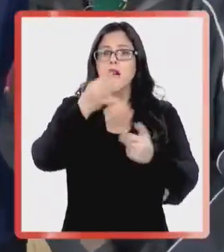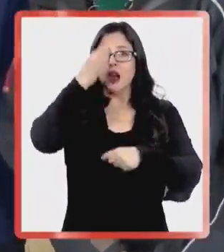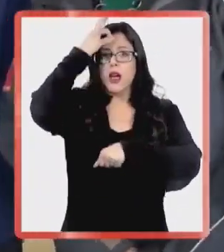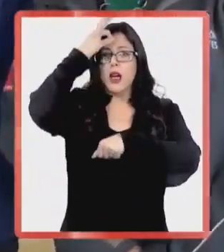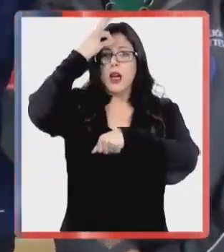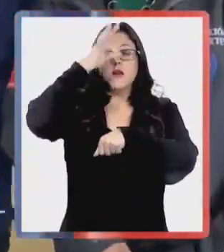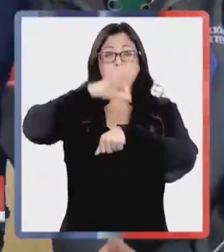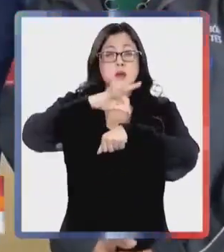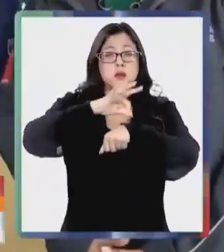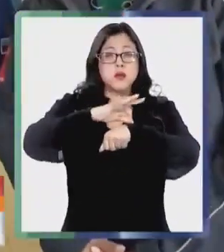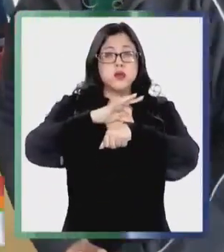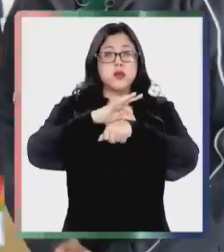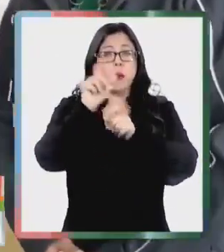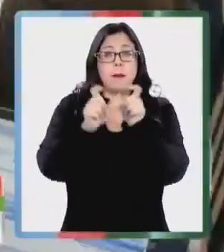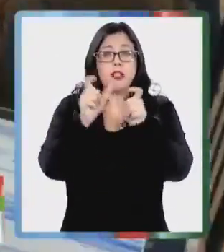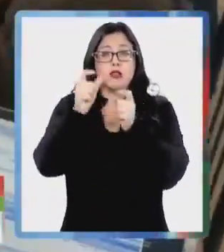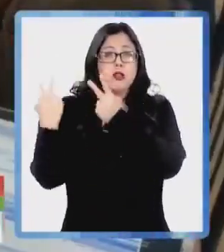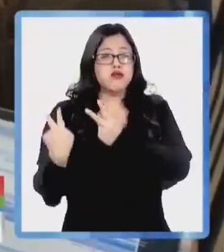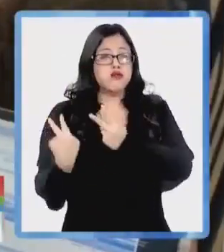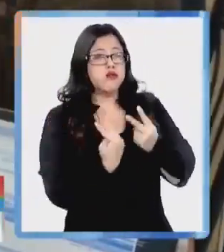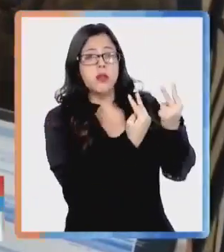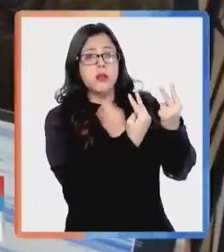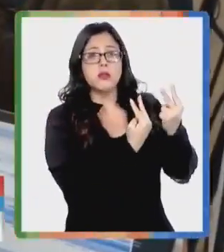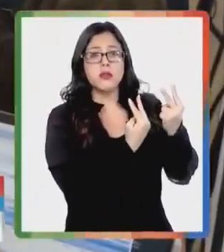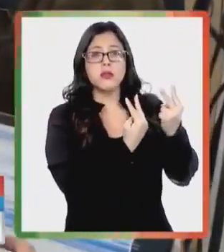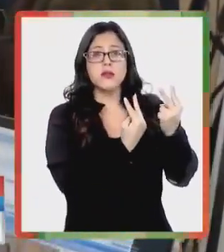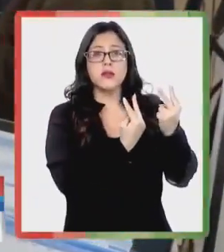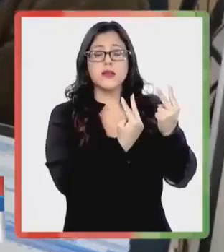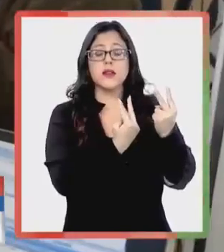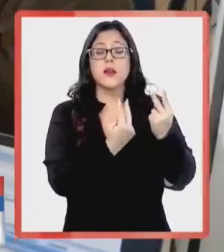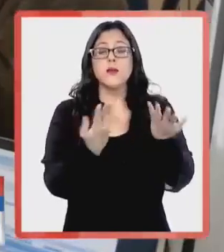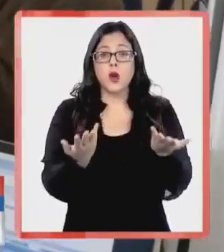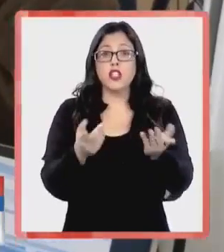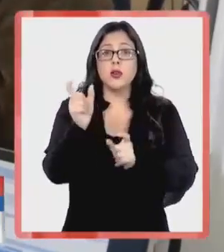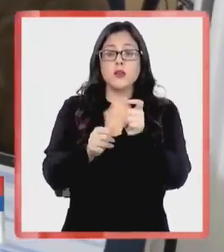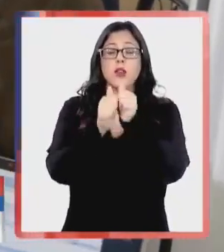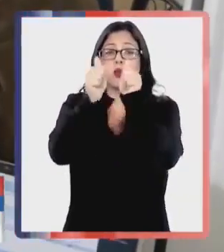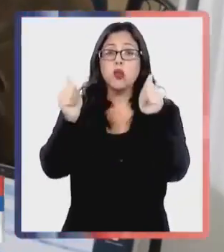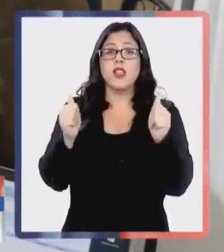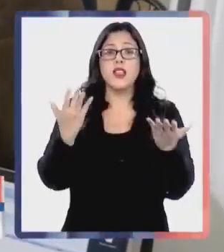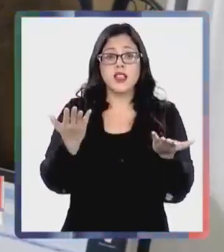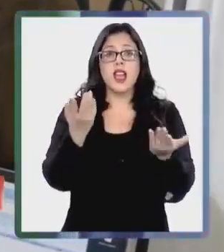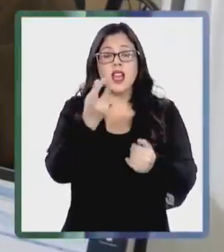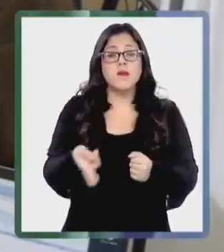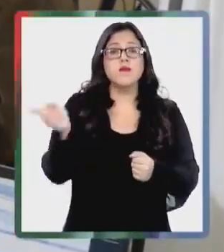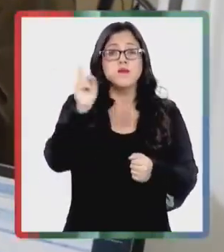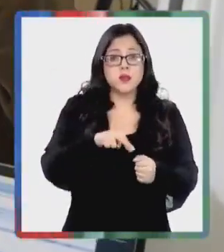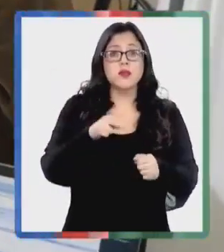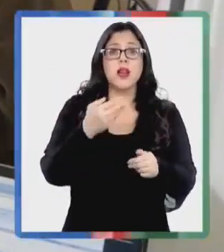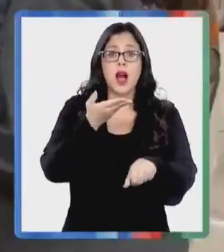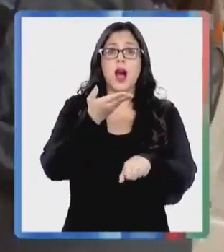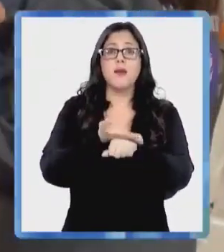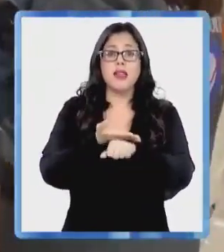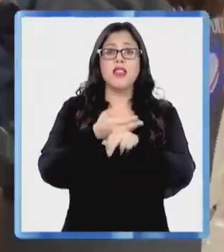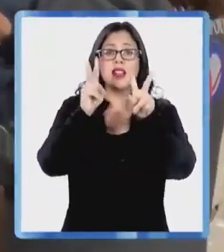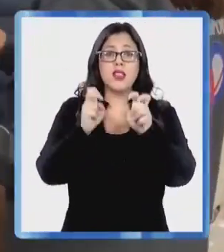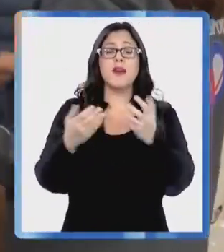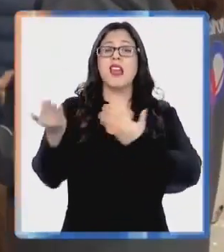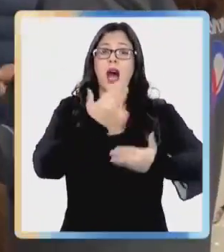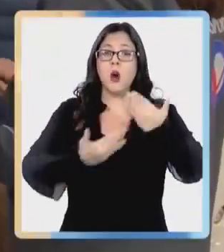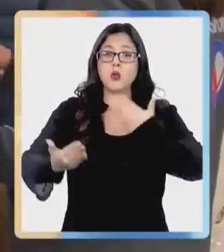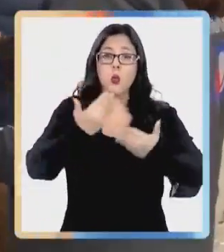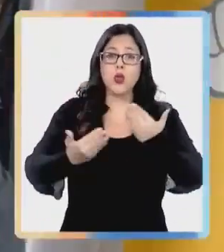aumento del flujo de personas que viajan hacia distintos lugares. Es por esto que las autoridades reiteraron el llamado a reforzar las medidas